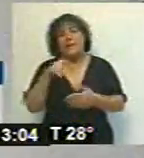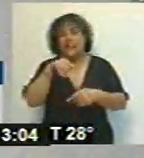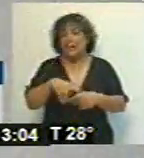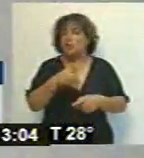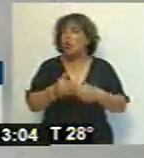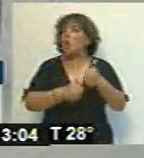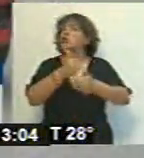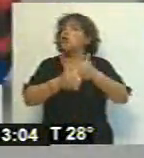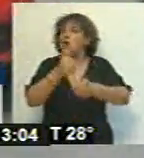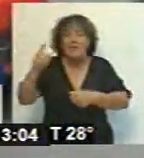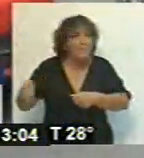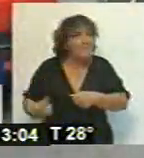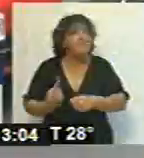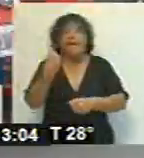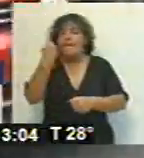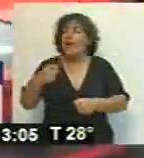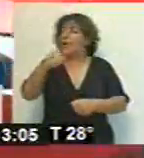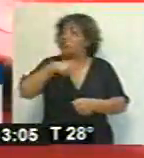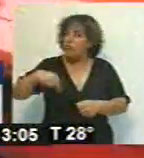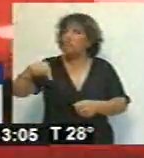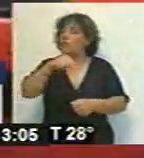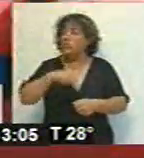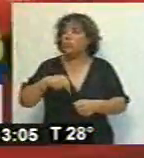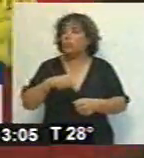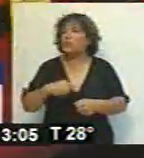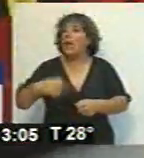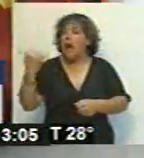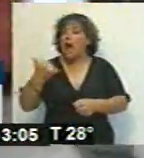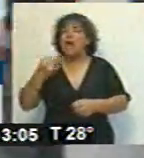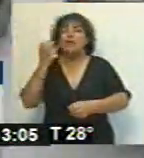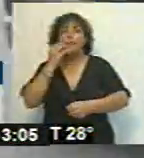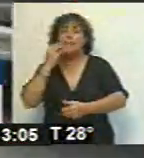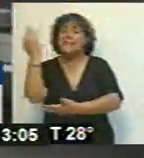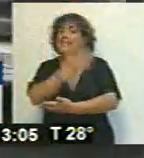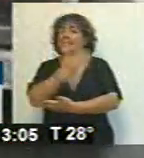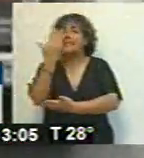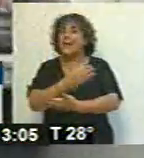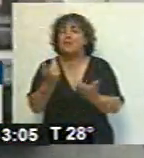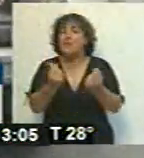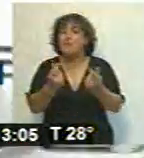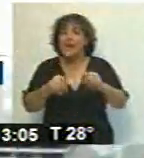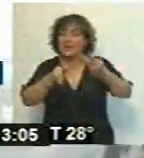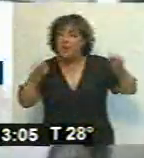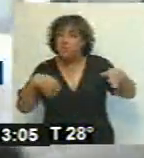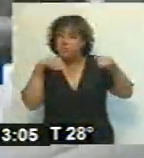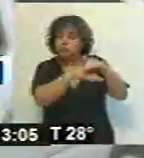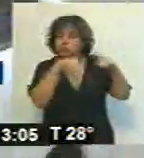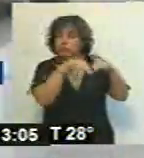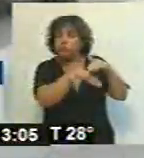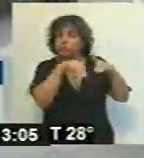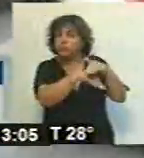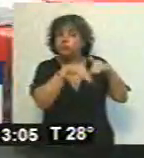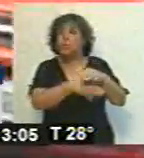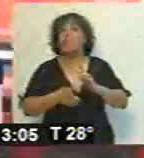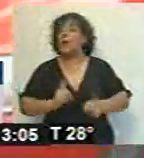el tema, porque es la primera vez que nosotros tenemos, el taxi remis va a tener un fondo para mantener las unidades